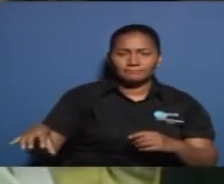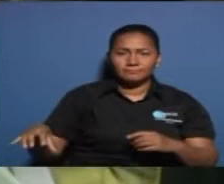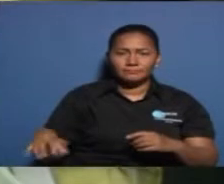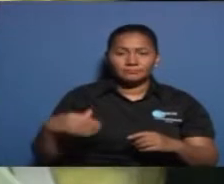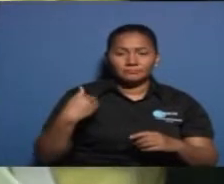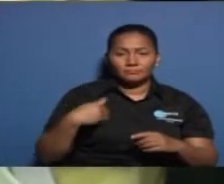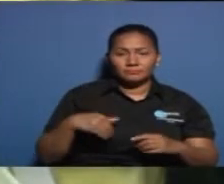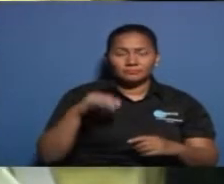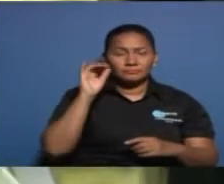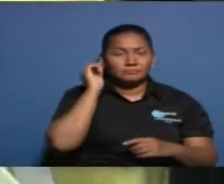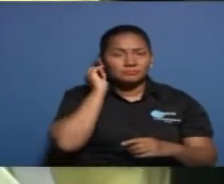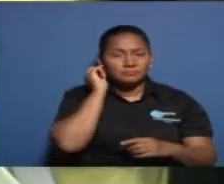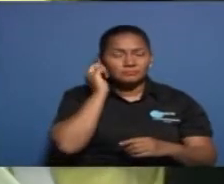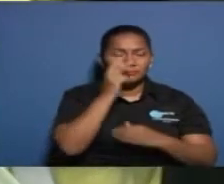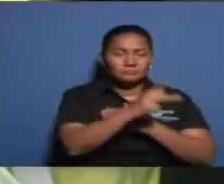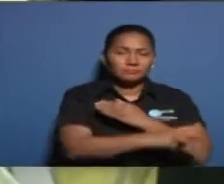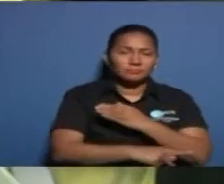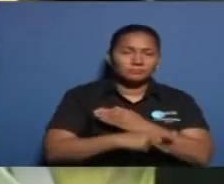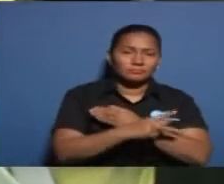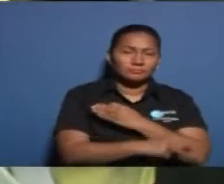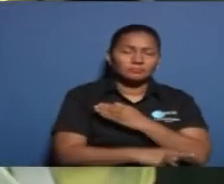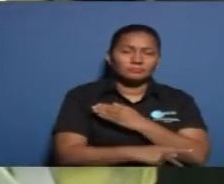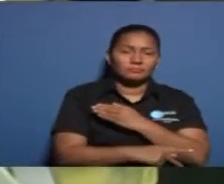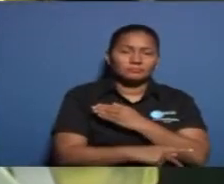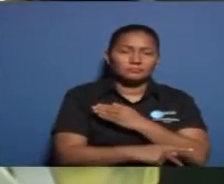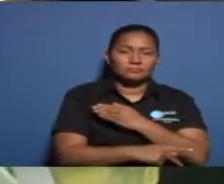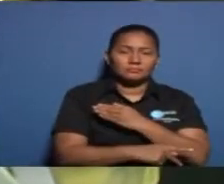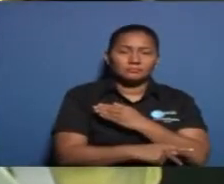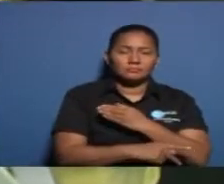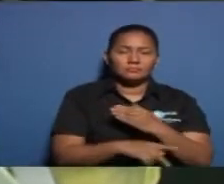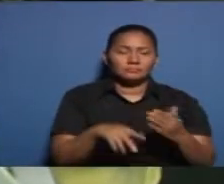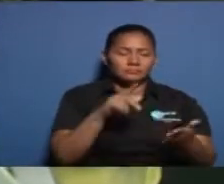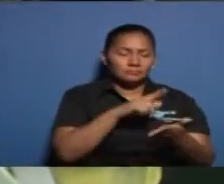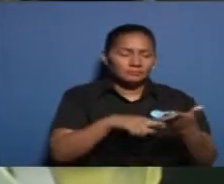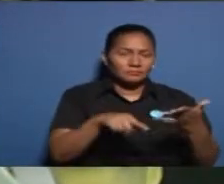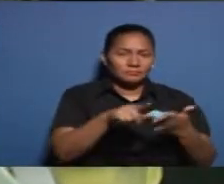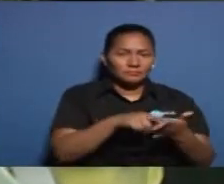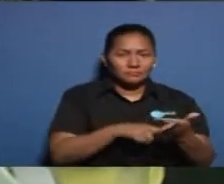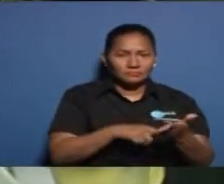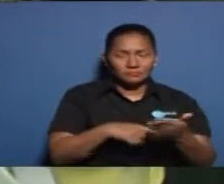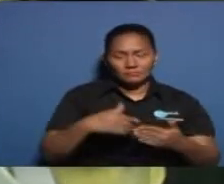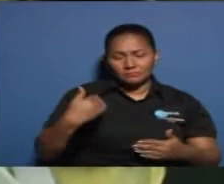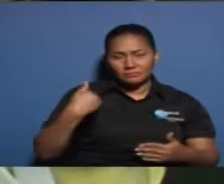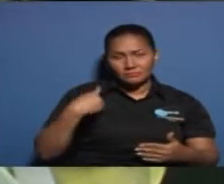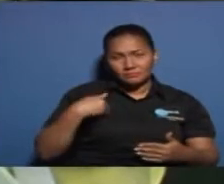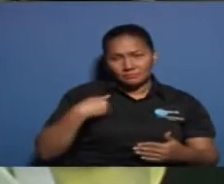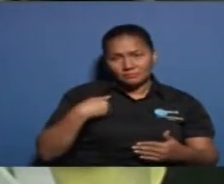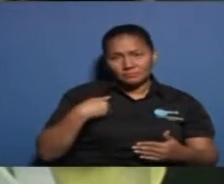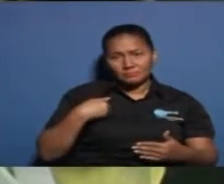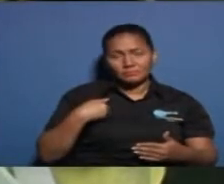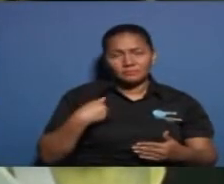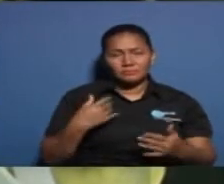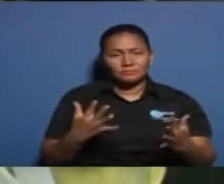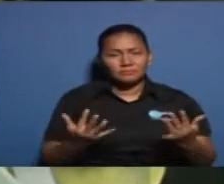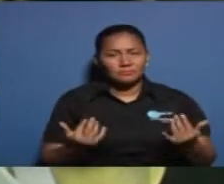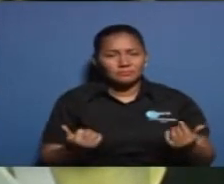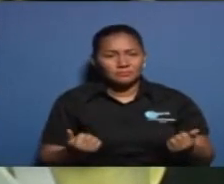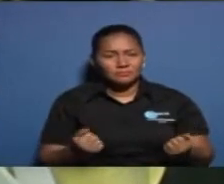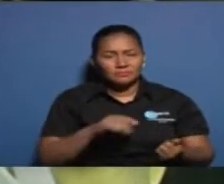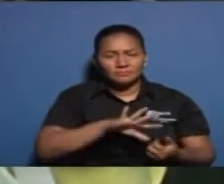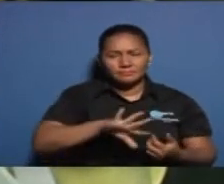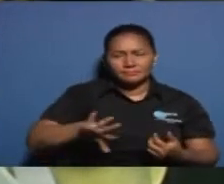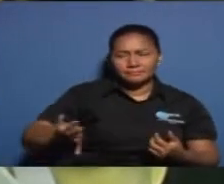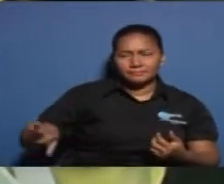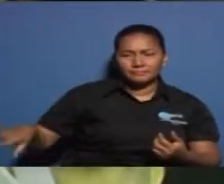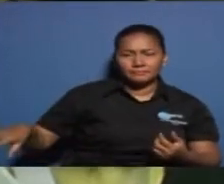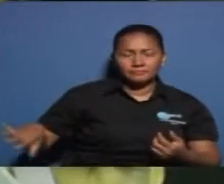es también por parte de algunas mujeres de que los hombres queremos quitar los espasmos yo esto no se trata de eso no se trata de una pelea ni de que ahora vamos a agarrar